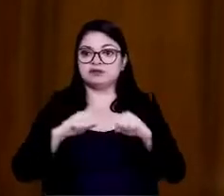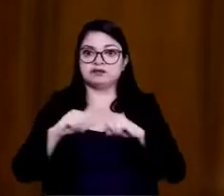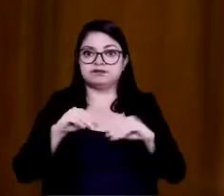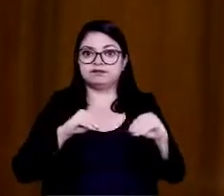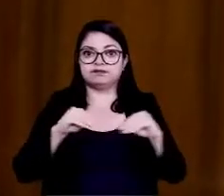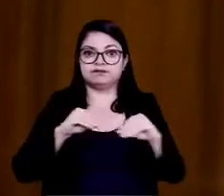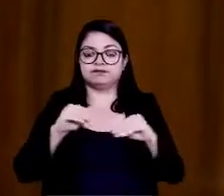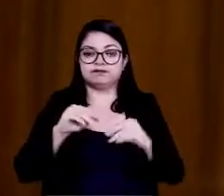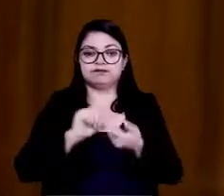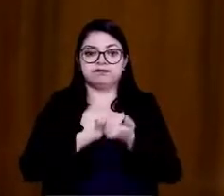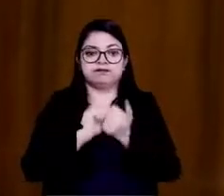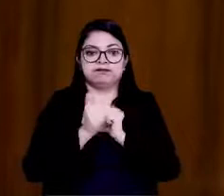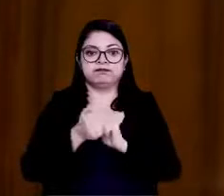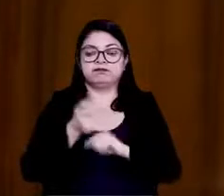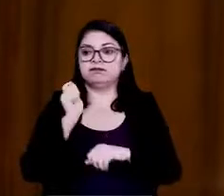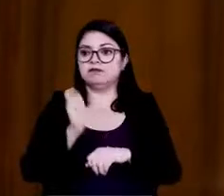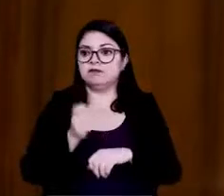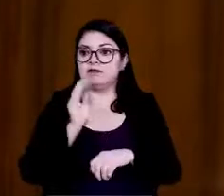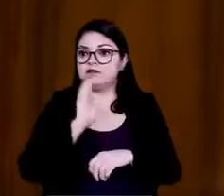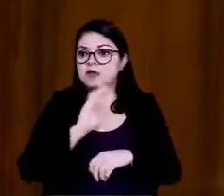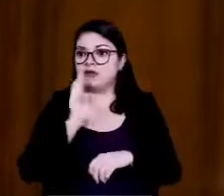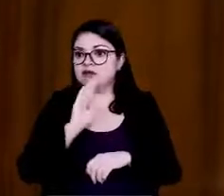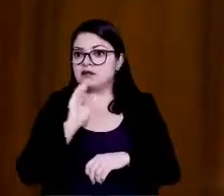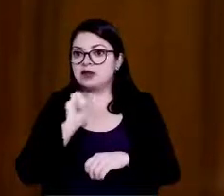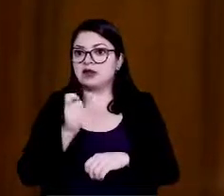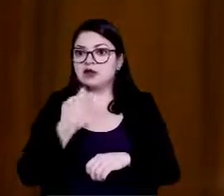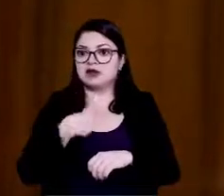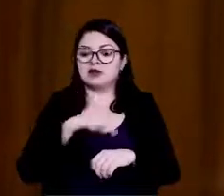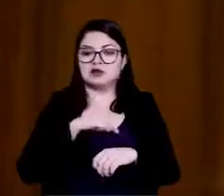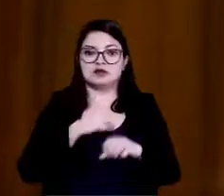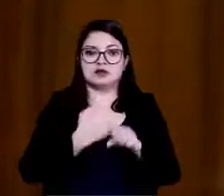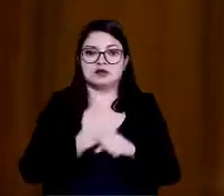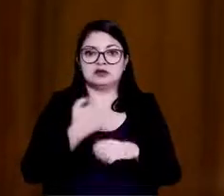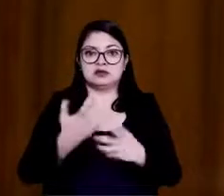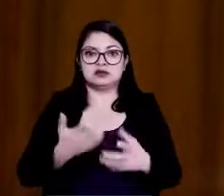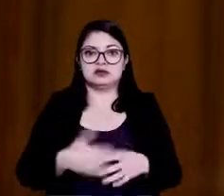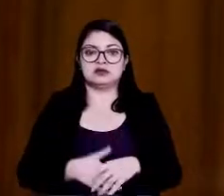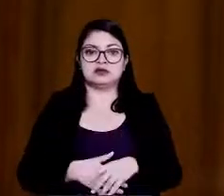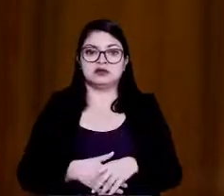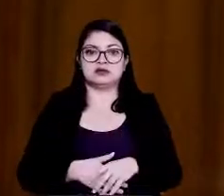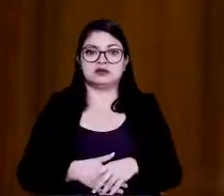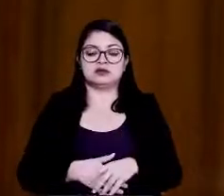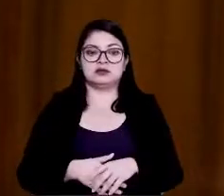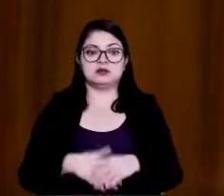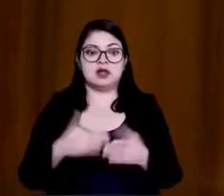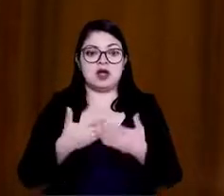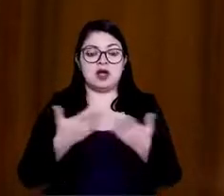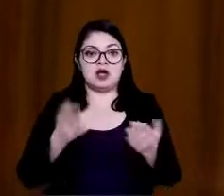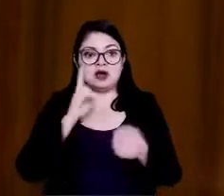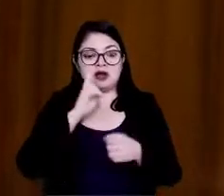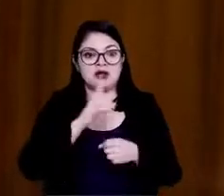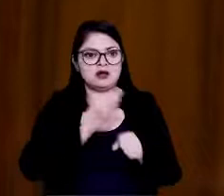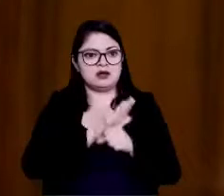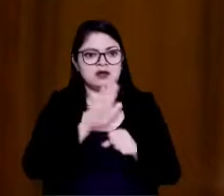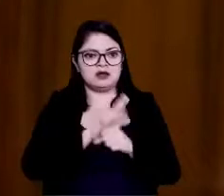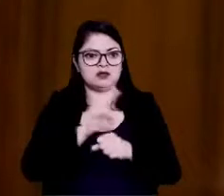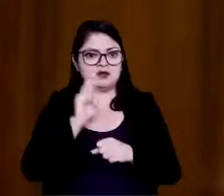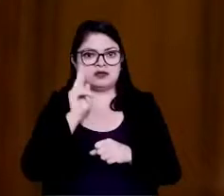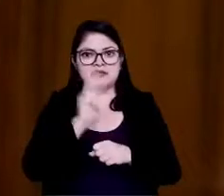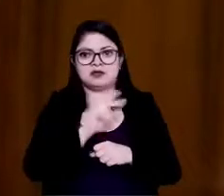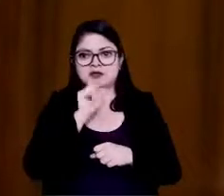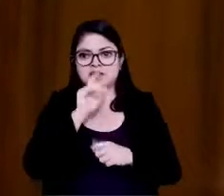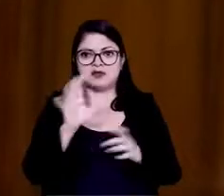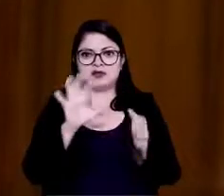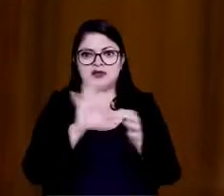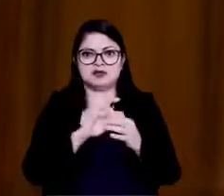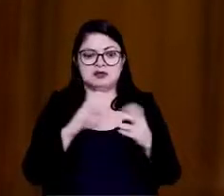han producido desgracias en nuestra entidad. Basta con mirar lo que ha sucedido con relación a este tipo